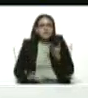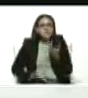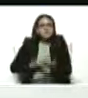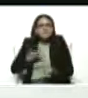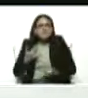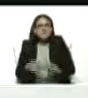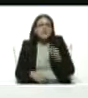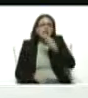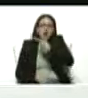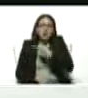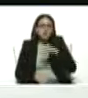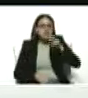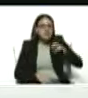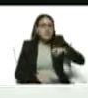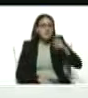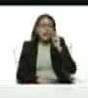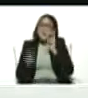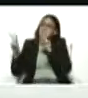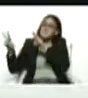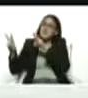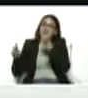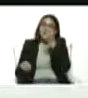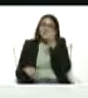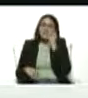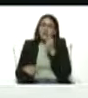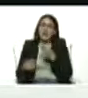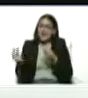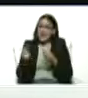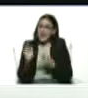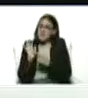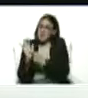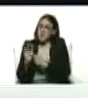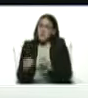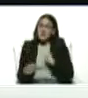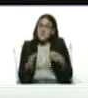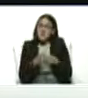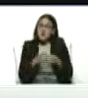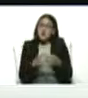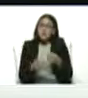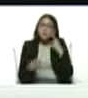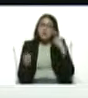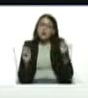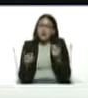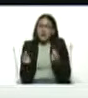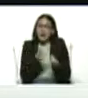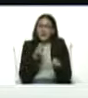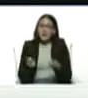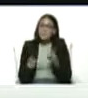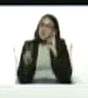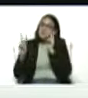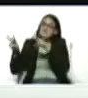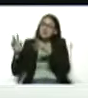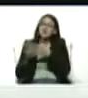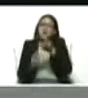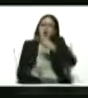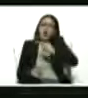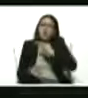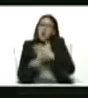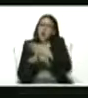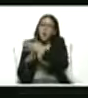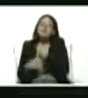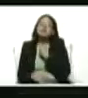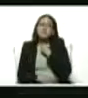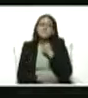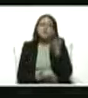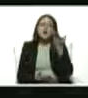Y le pusieron, mire, el equipo de producción, mi DJ, es efectivo, ponlo pantalla completo porque es muy bello.